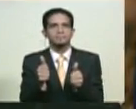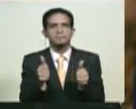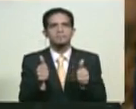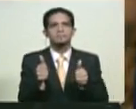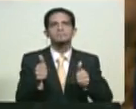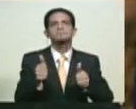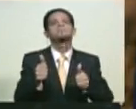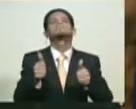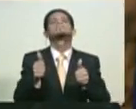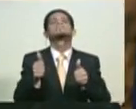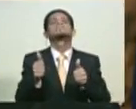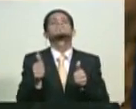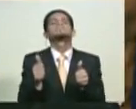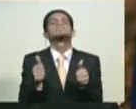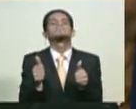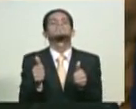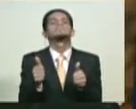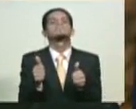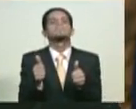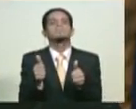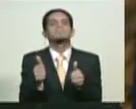Eso se llama